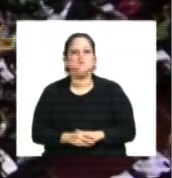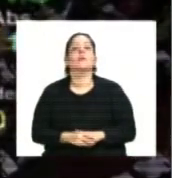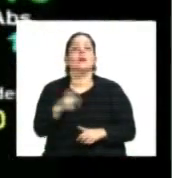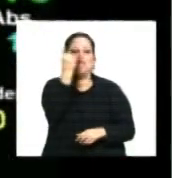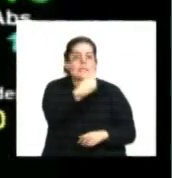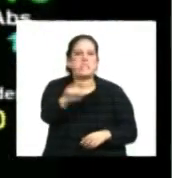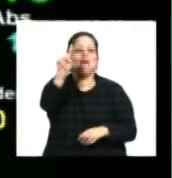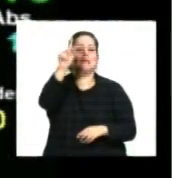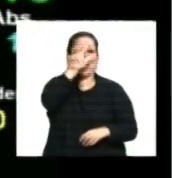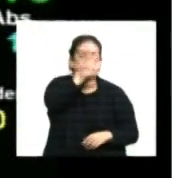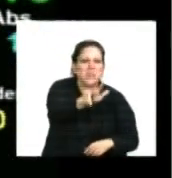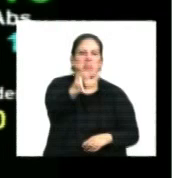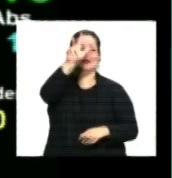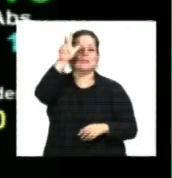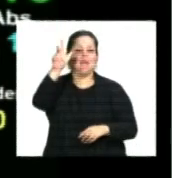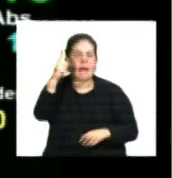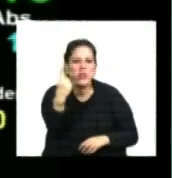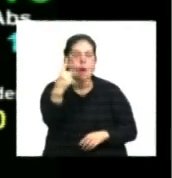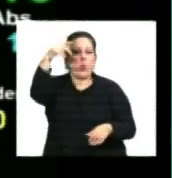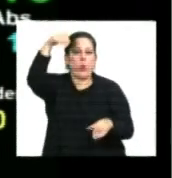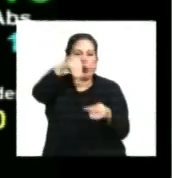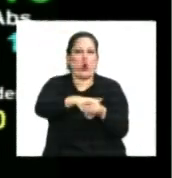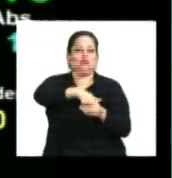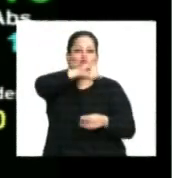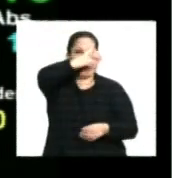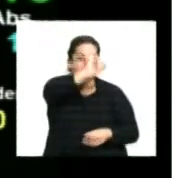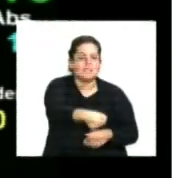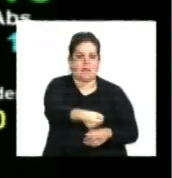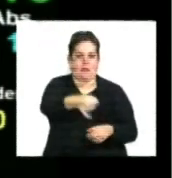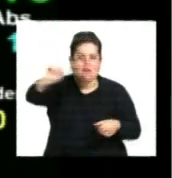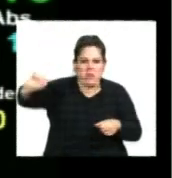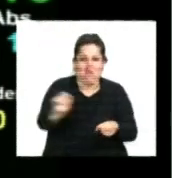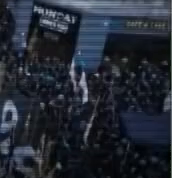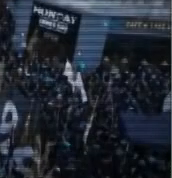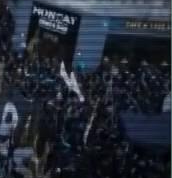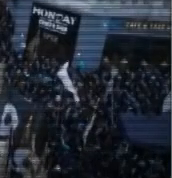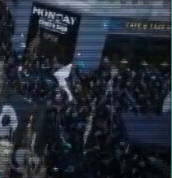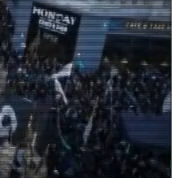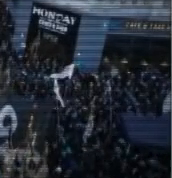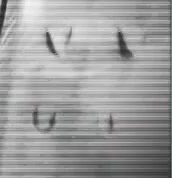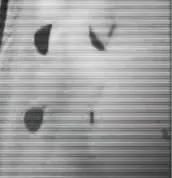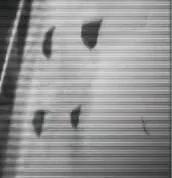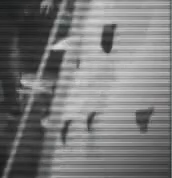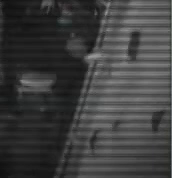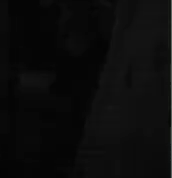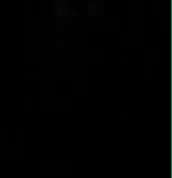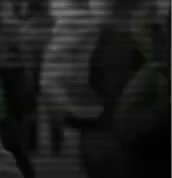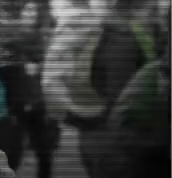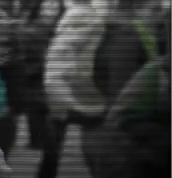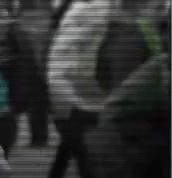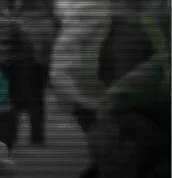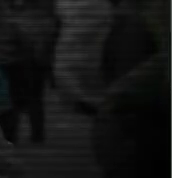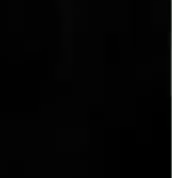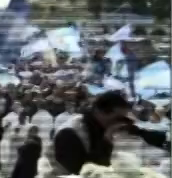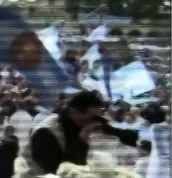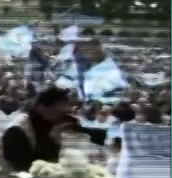violación, ese embrión es exactamente igual y tiene la misma vida que un embrión gestado con goce. Pero a la que se castiga es a la mujer que tiene ese